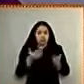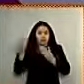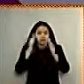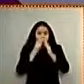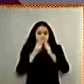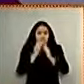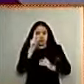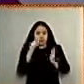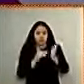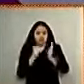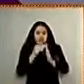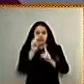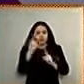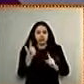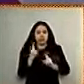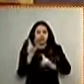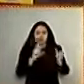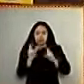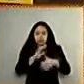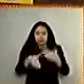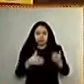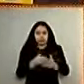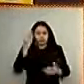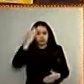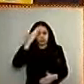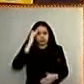lempiras. Preparados, recibimos el primer número.